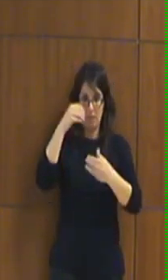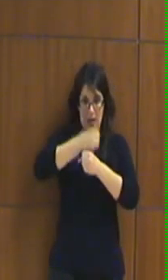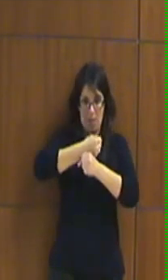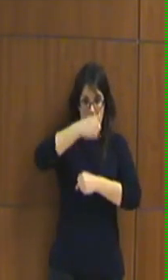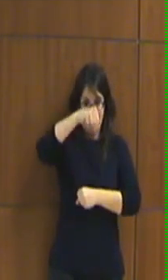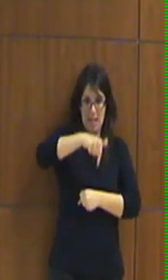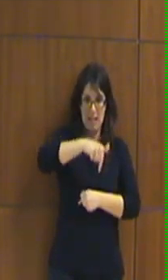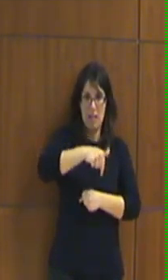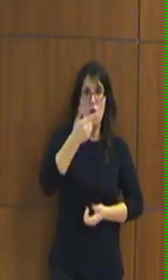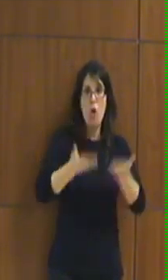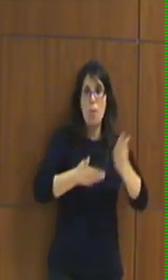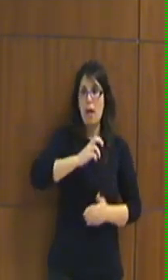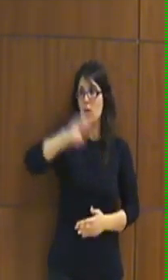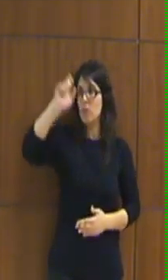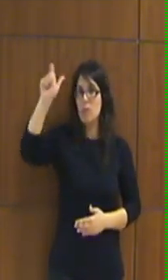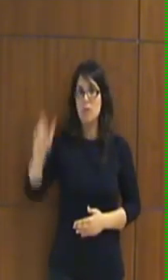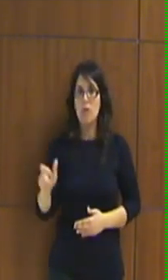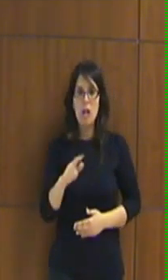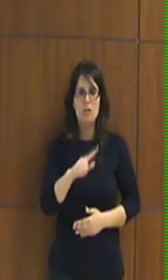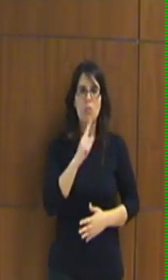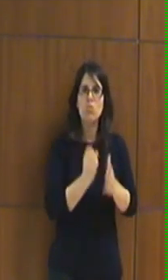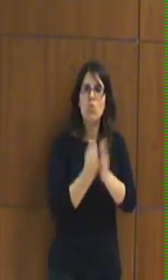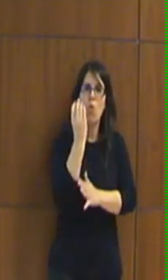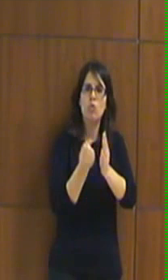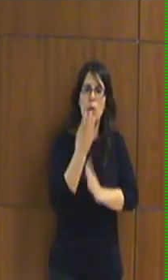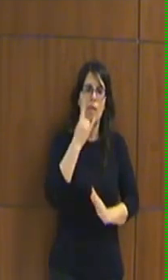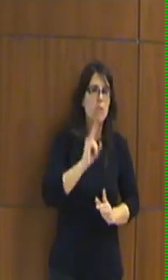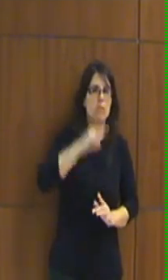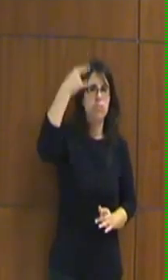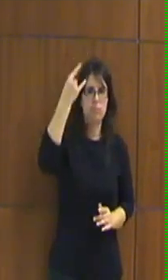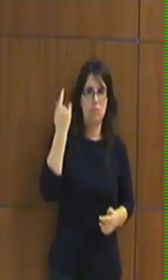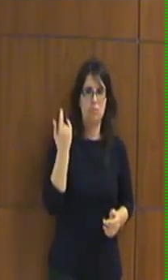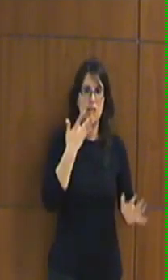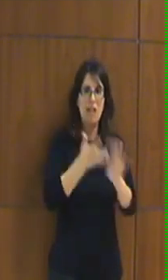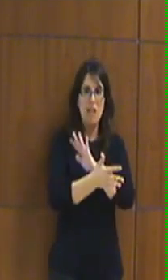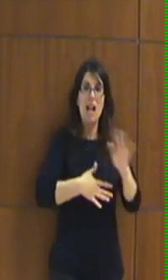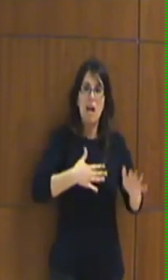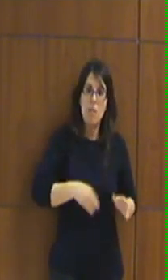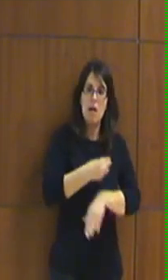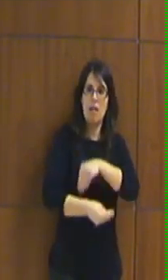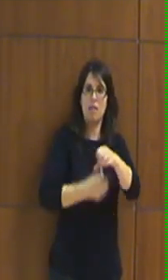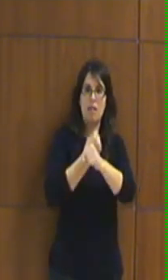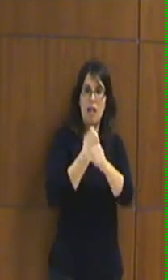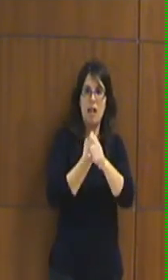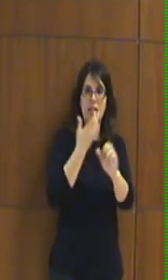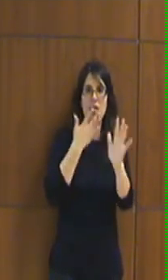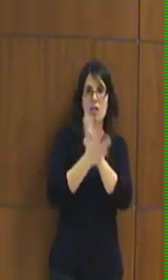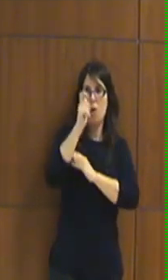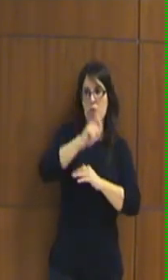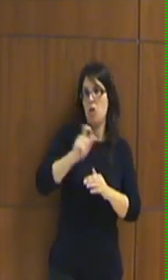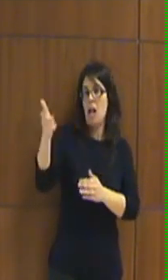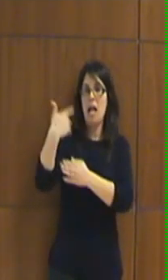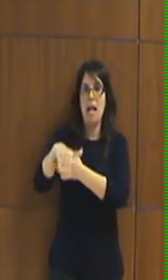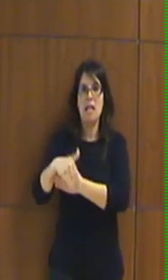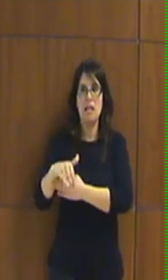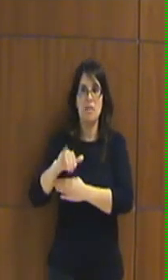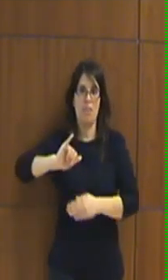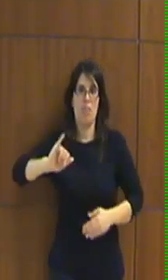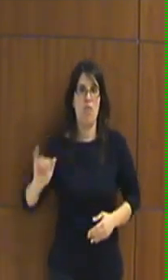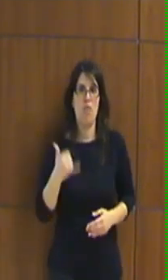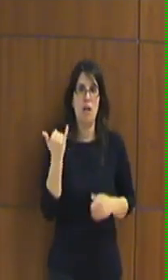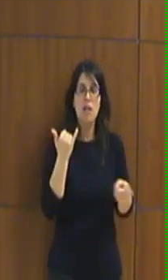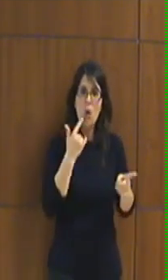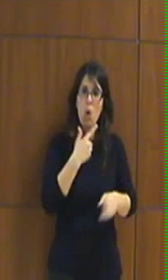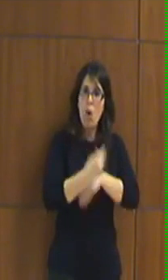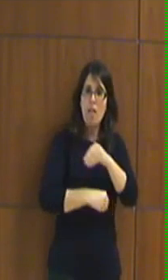aquí en relación con una persona de fuera, porque es capaz de realizar una tarea que una persona de la calle se cansaría, pues es capaz de realizarlo durante